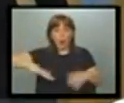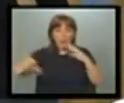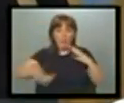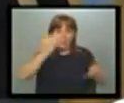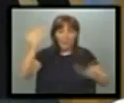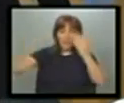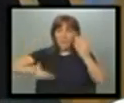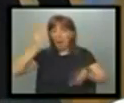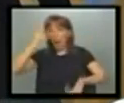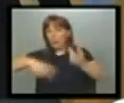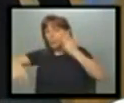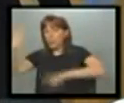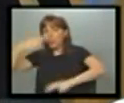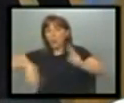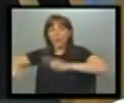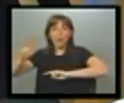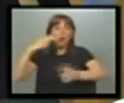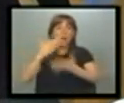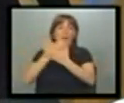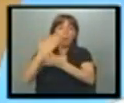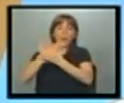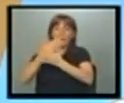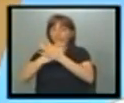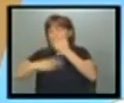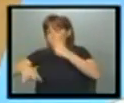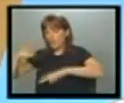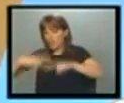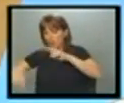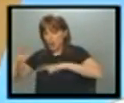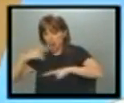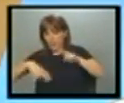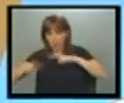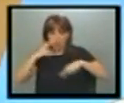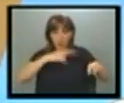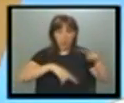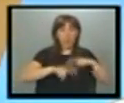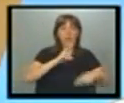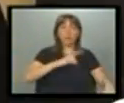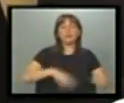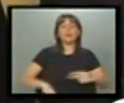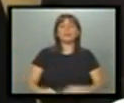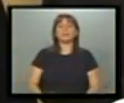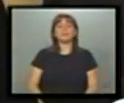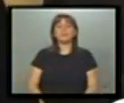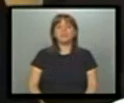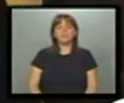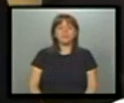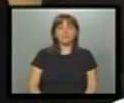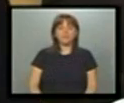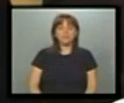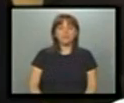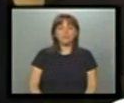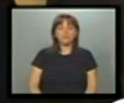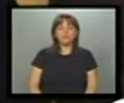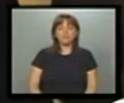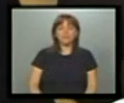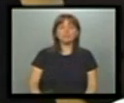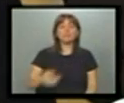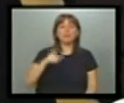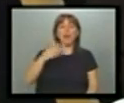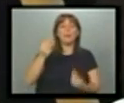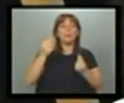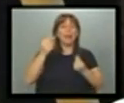de investigar, este es el título que tiene, el título público cotidiano que tiene esta investigación, La Ruta del Dinero